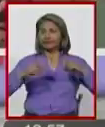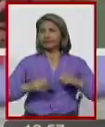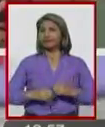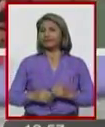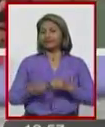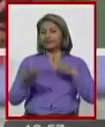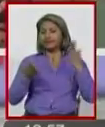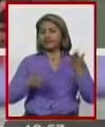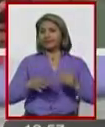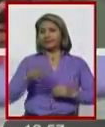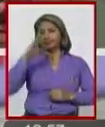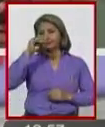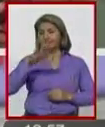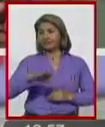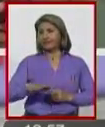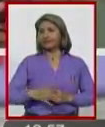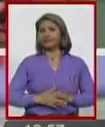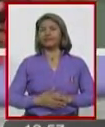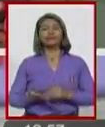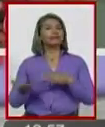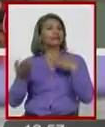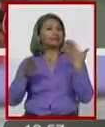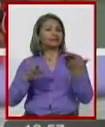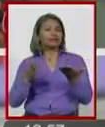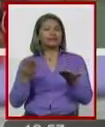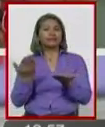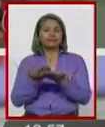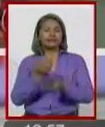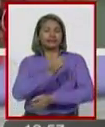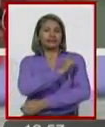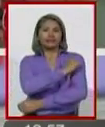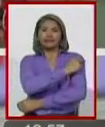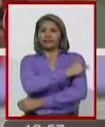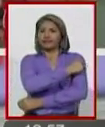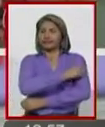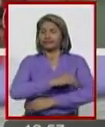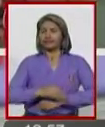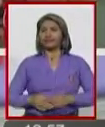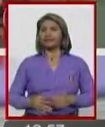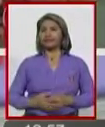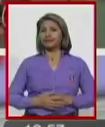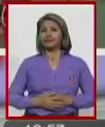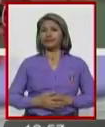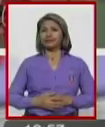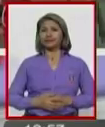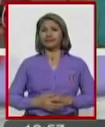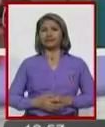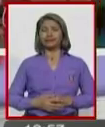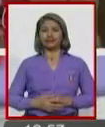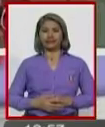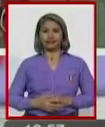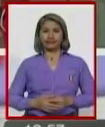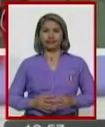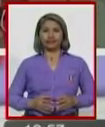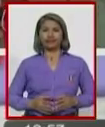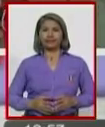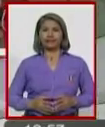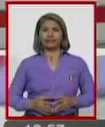investigando el deceso de un menor que habría llegado sin signos vitales hasta este nosocomio. Adelante, Rolly, con el informe, por favor.